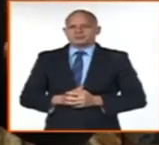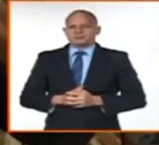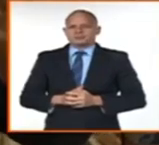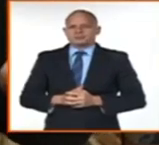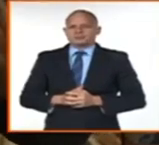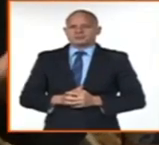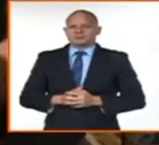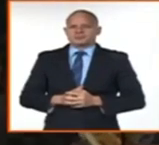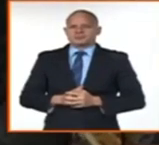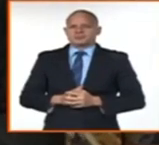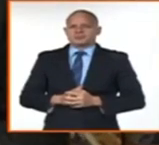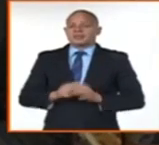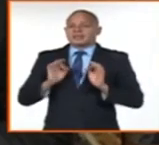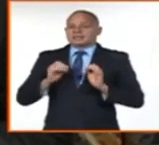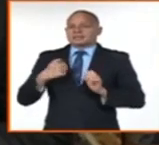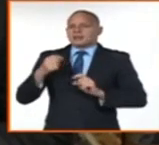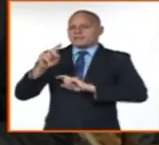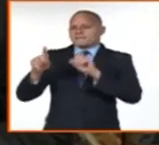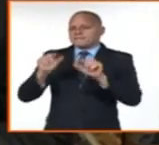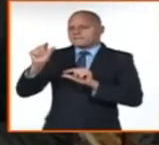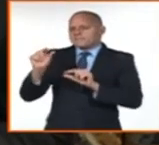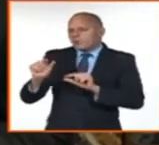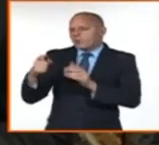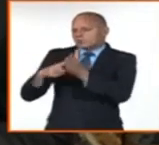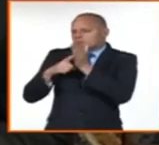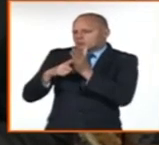pido criterio, asimilo bastante